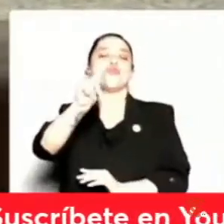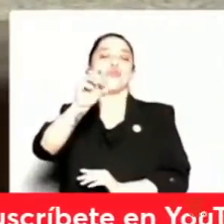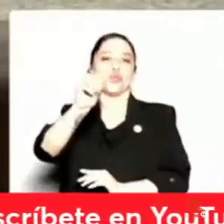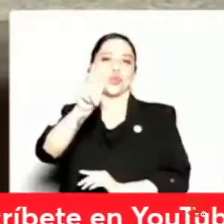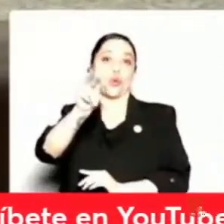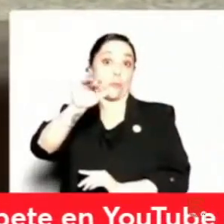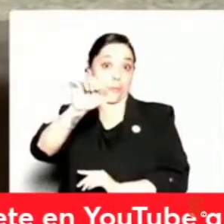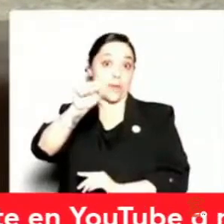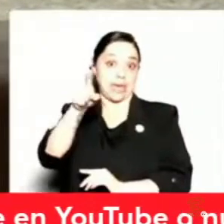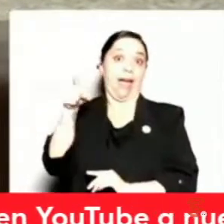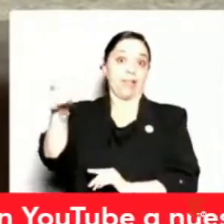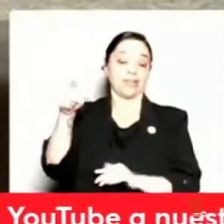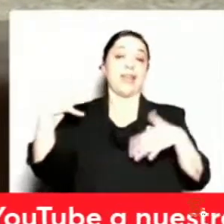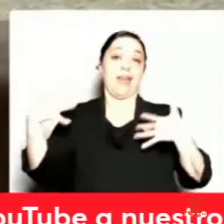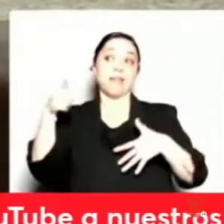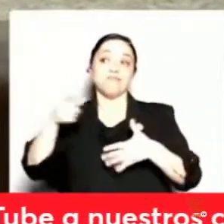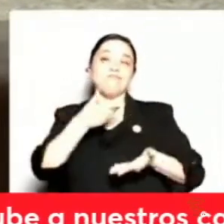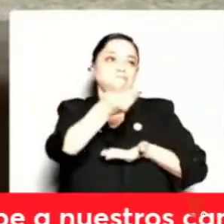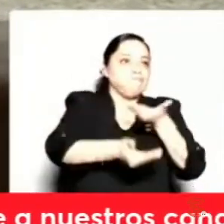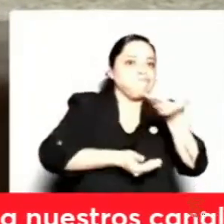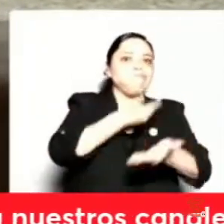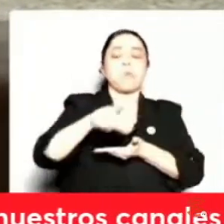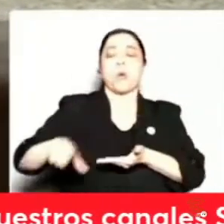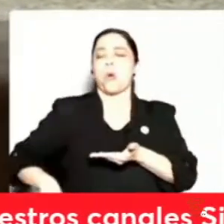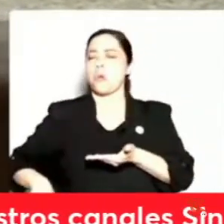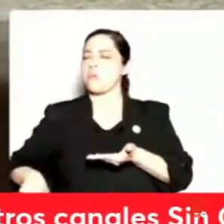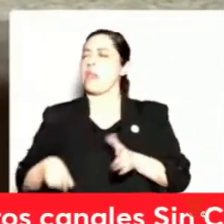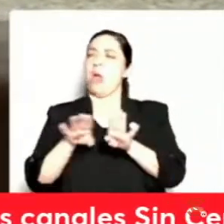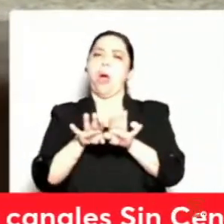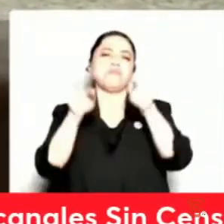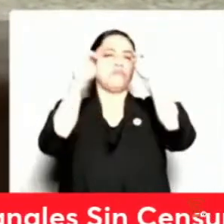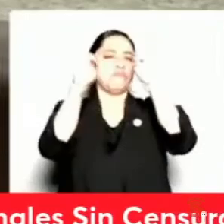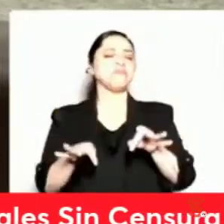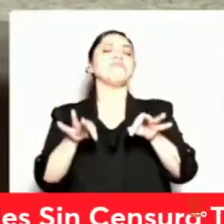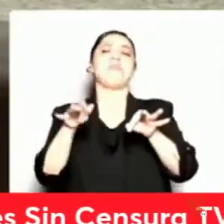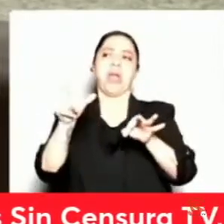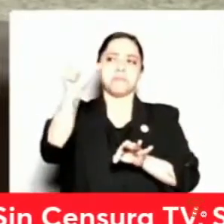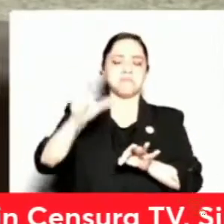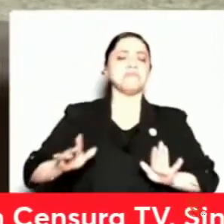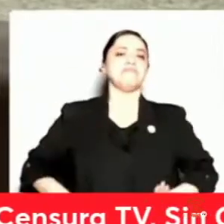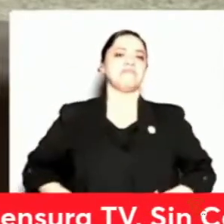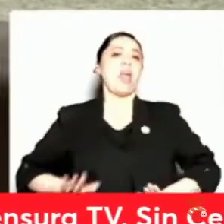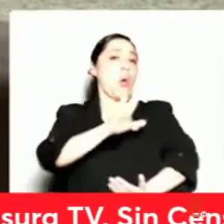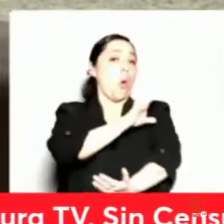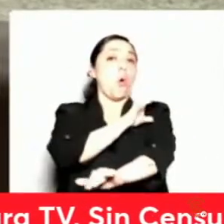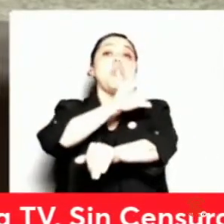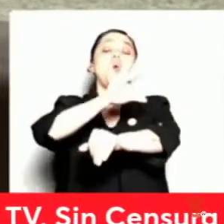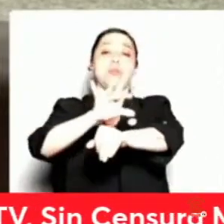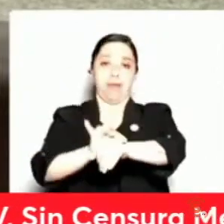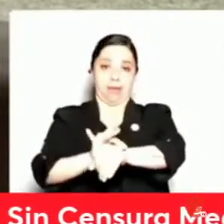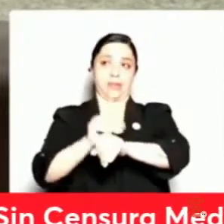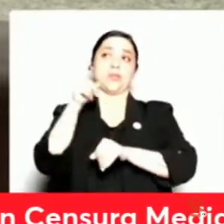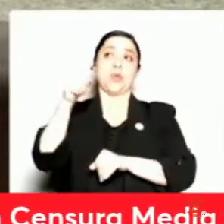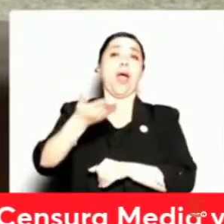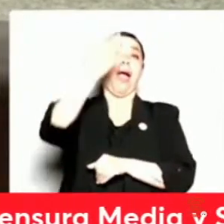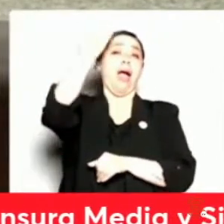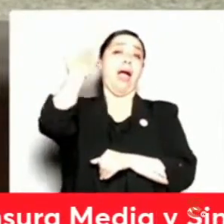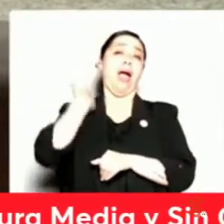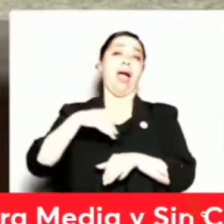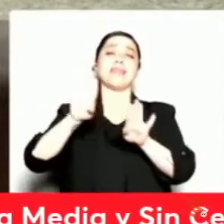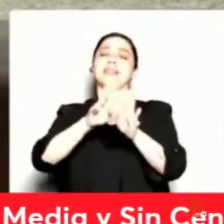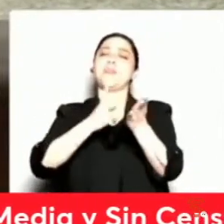Es un servidor público eficiente y honesto que encabezó el más